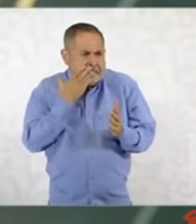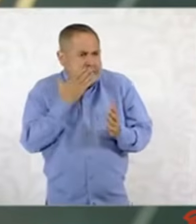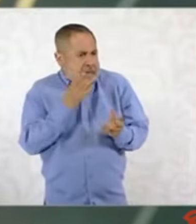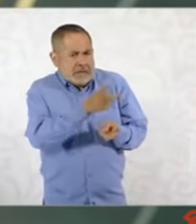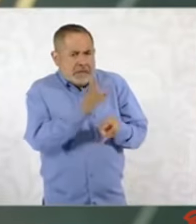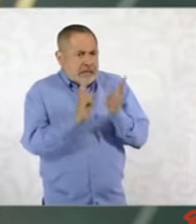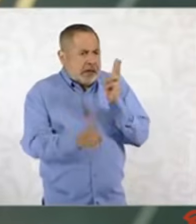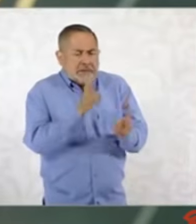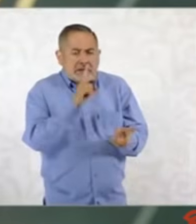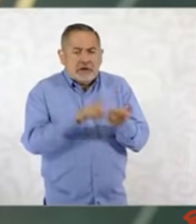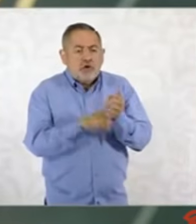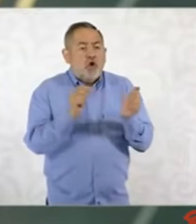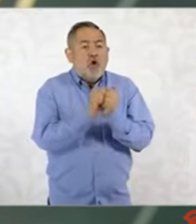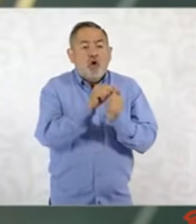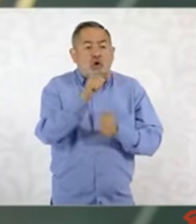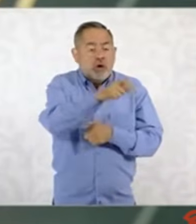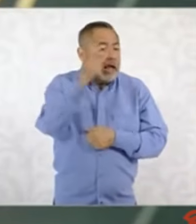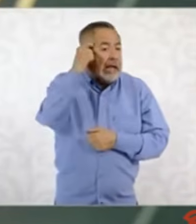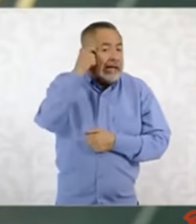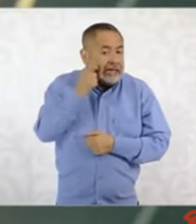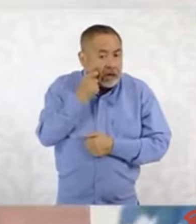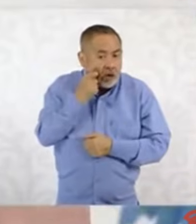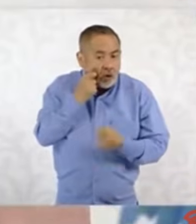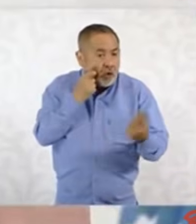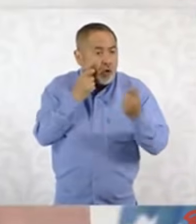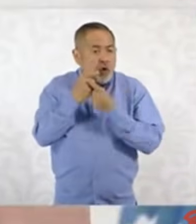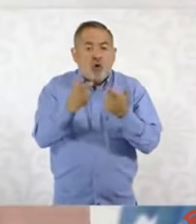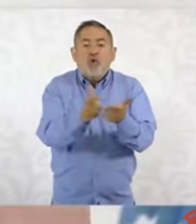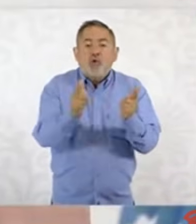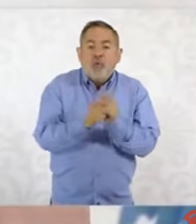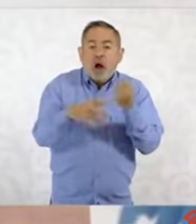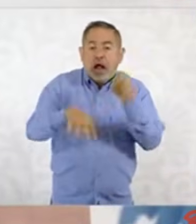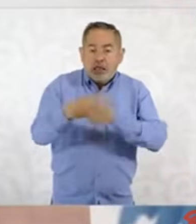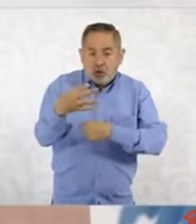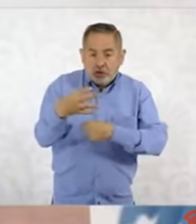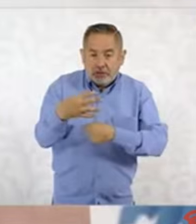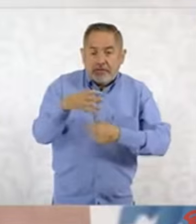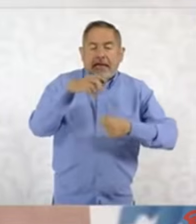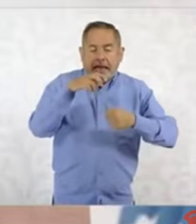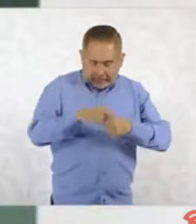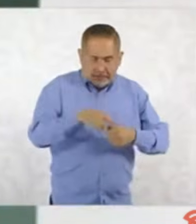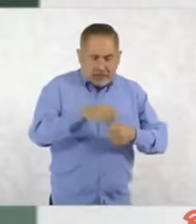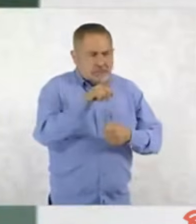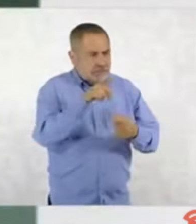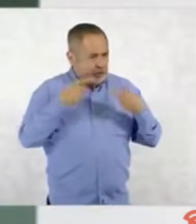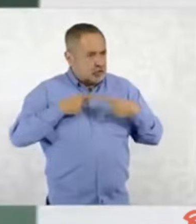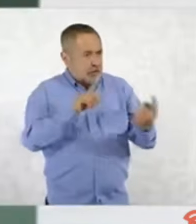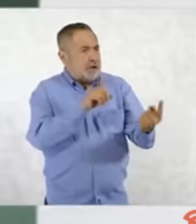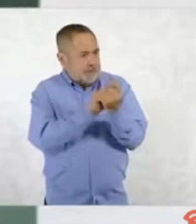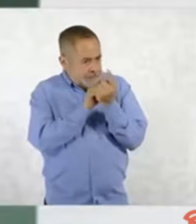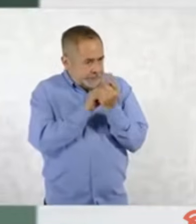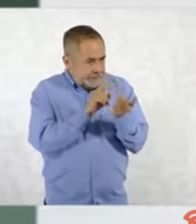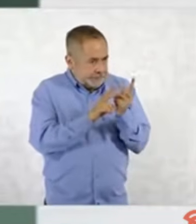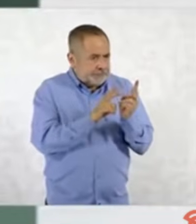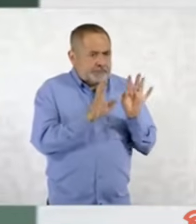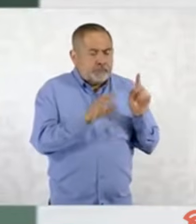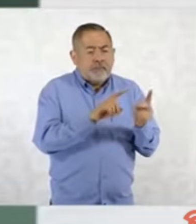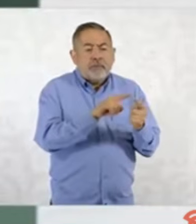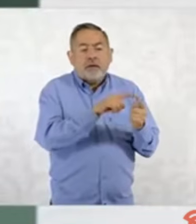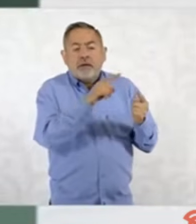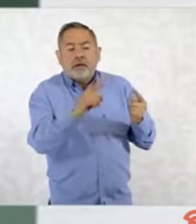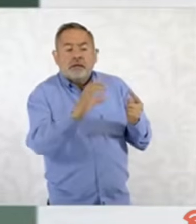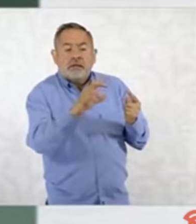legal de la sección 14 en Guerrero, pero también con la parte de la coordinadora.